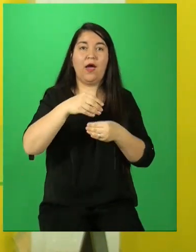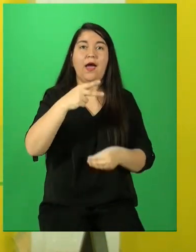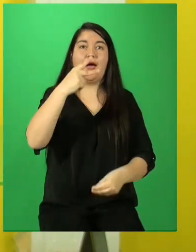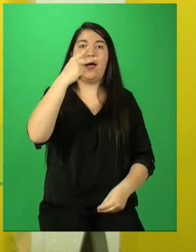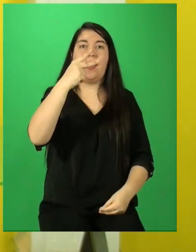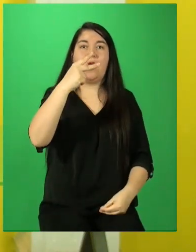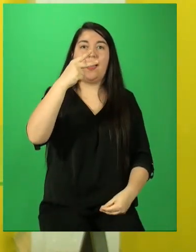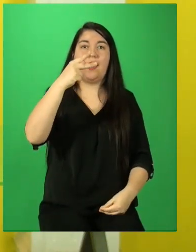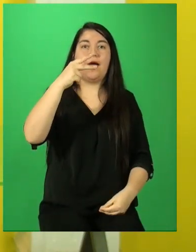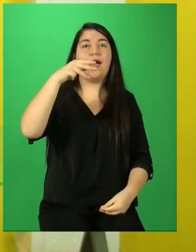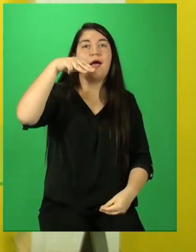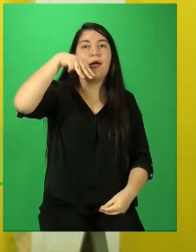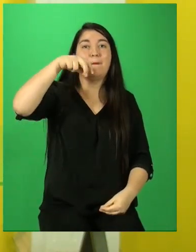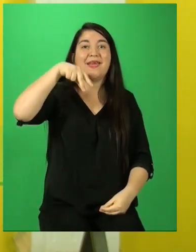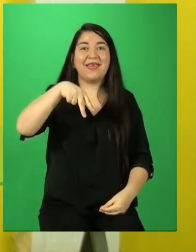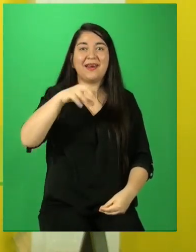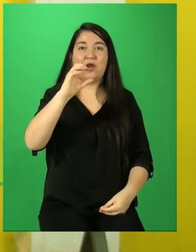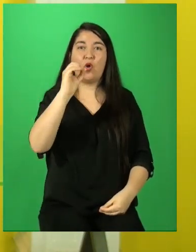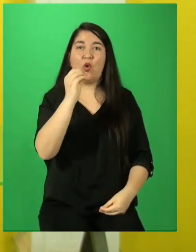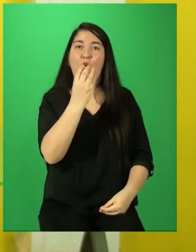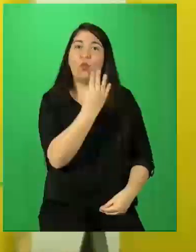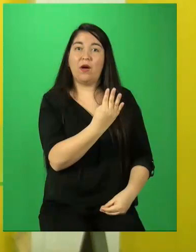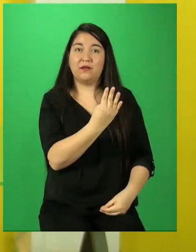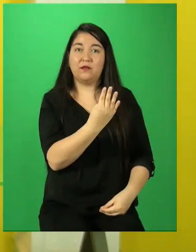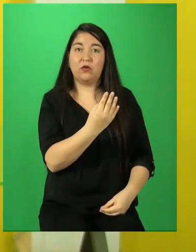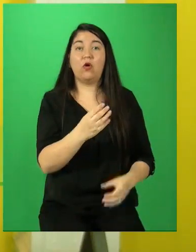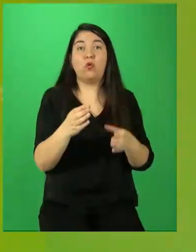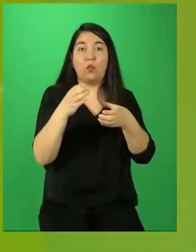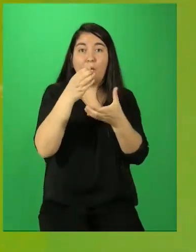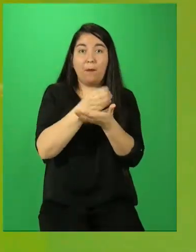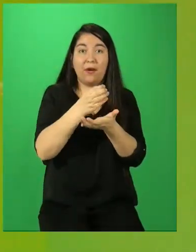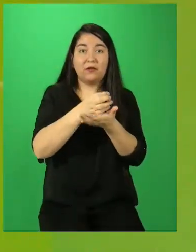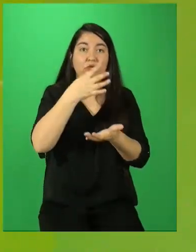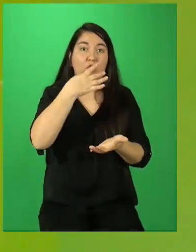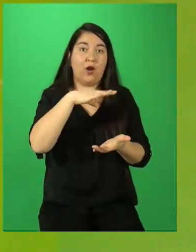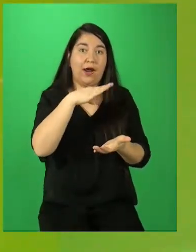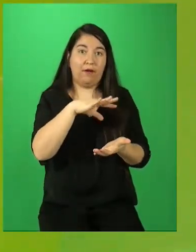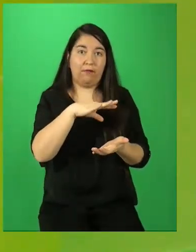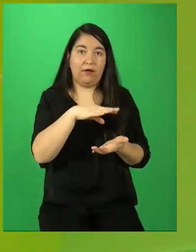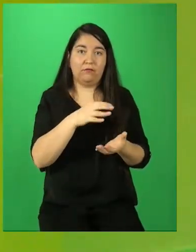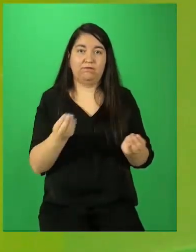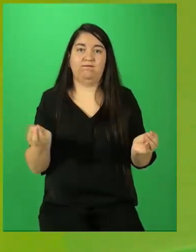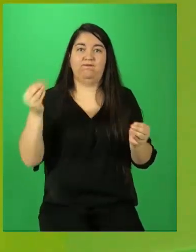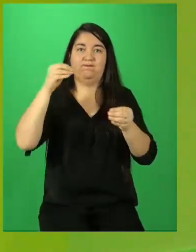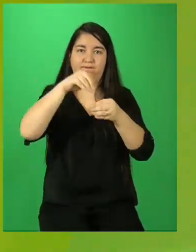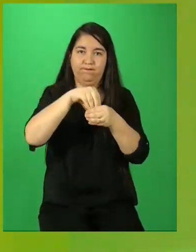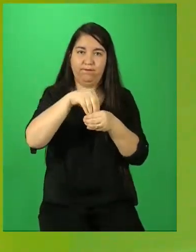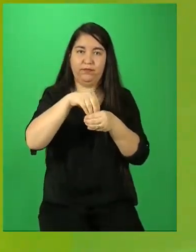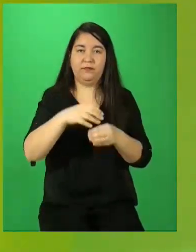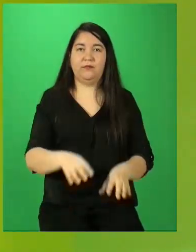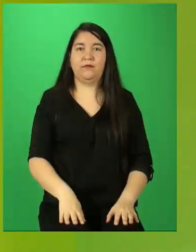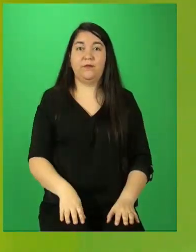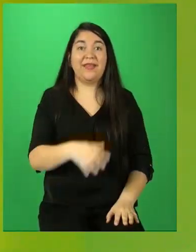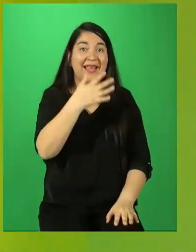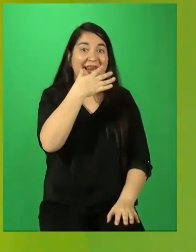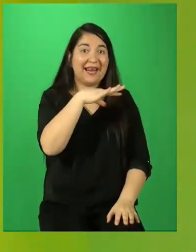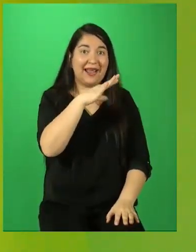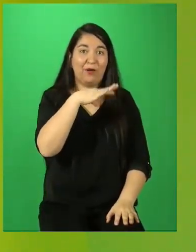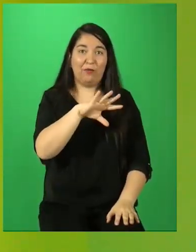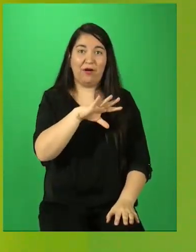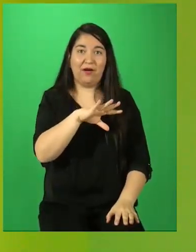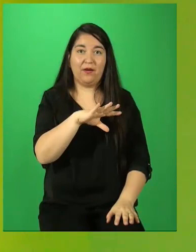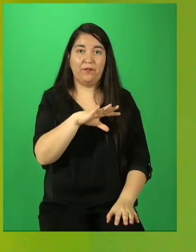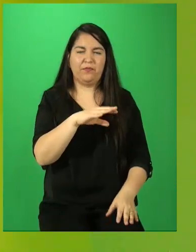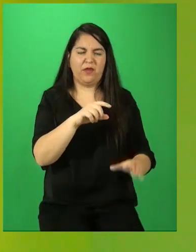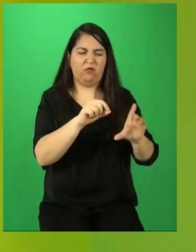potasio, el cual lo tengo acá, y un vaso con agua. En este caso, el agua está